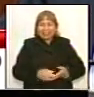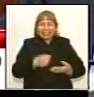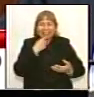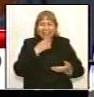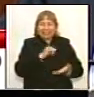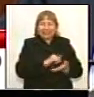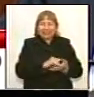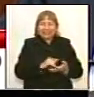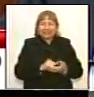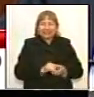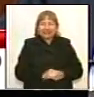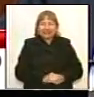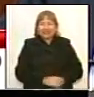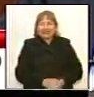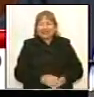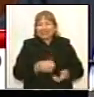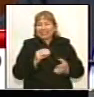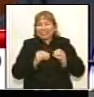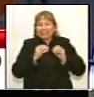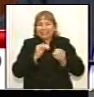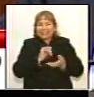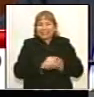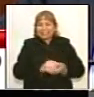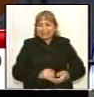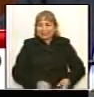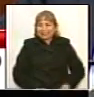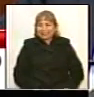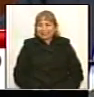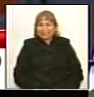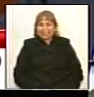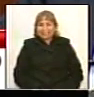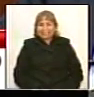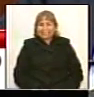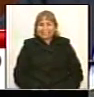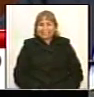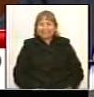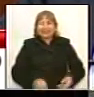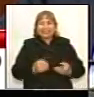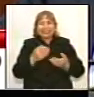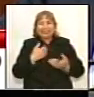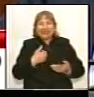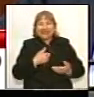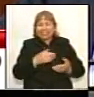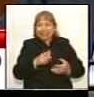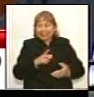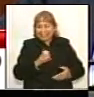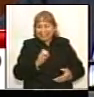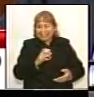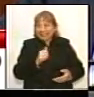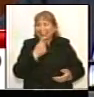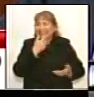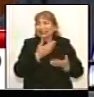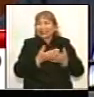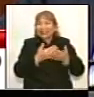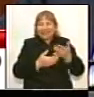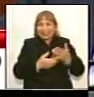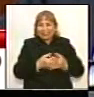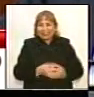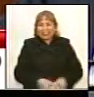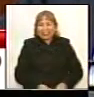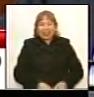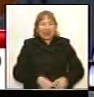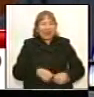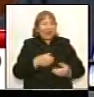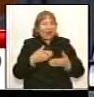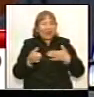corrupción, dineros de actividades ilícitas, del narcotráfico, de la minería ilegal, del contrabando o